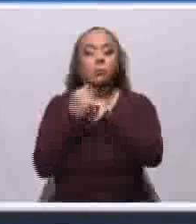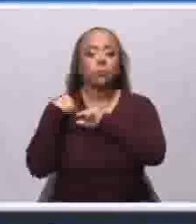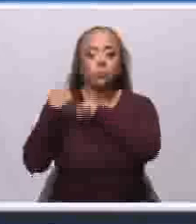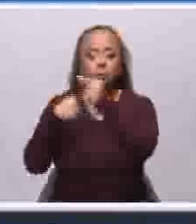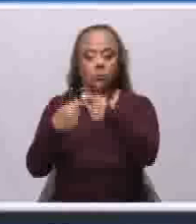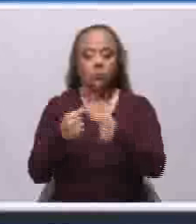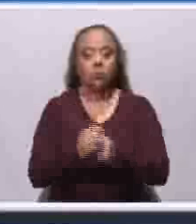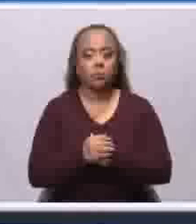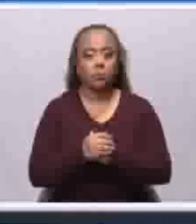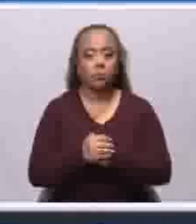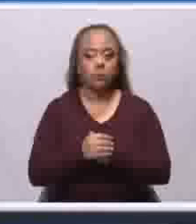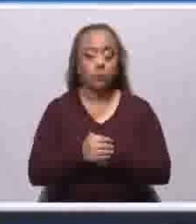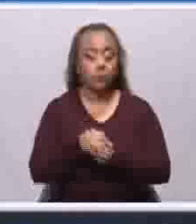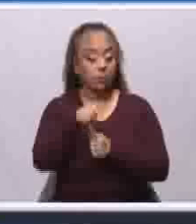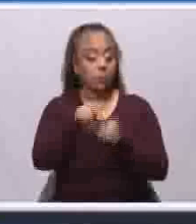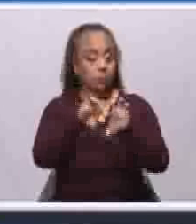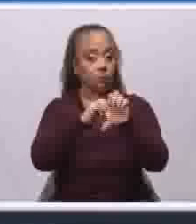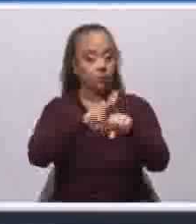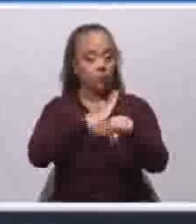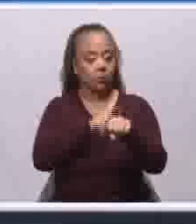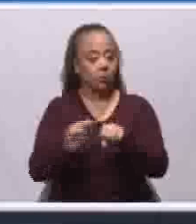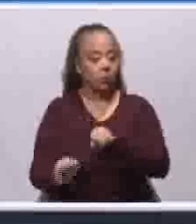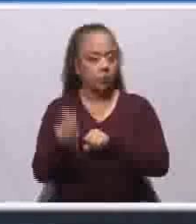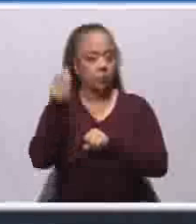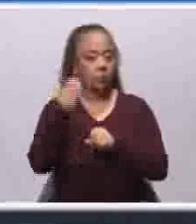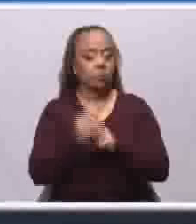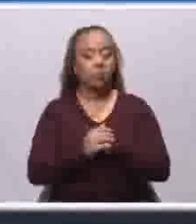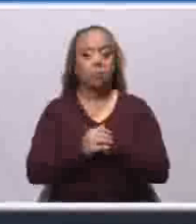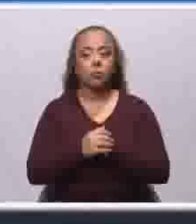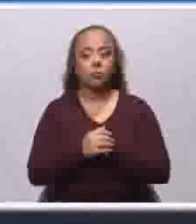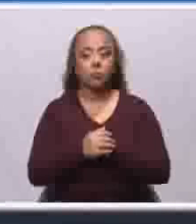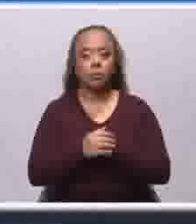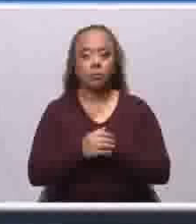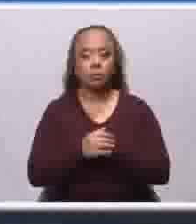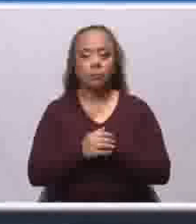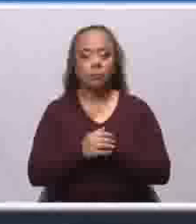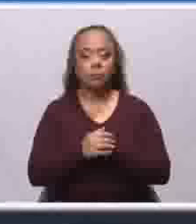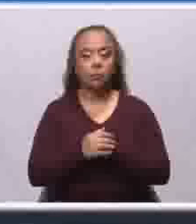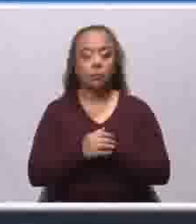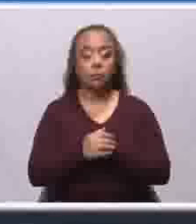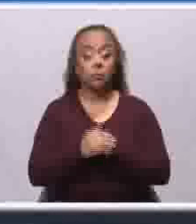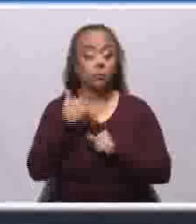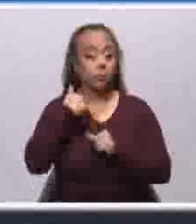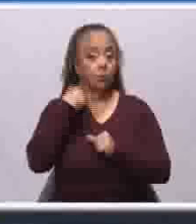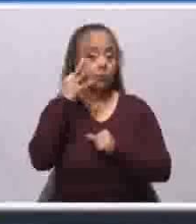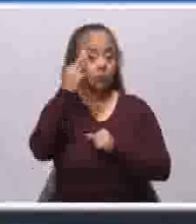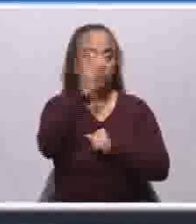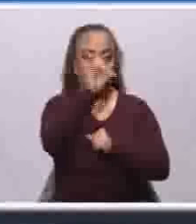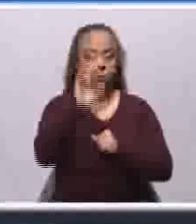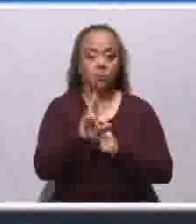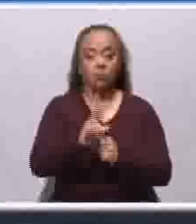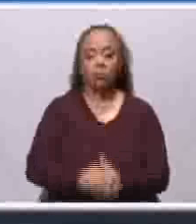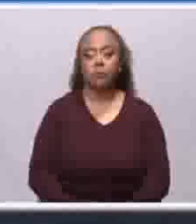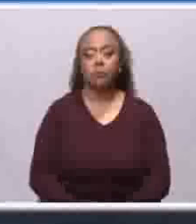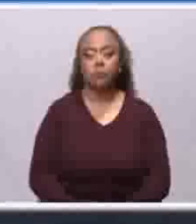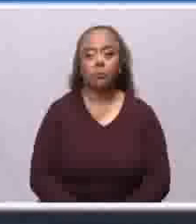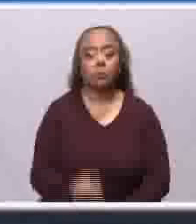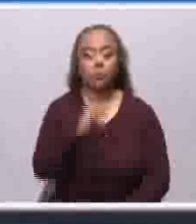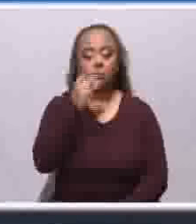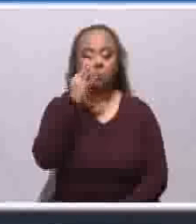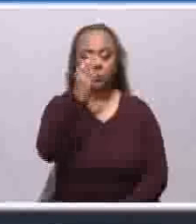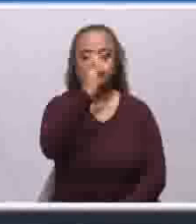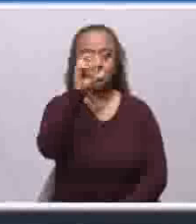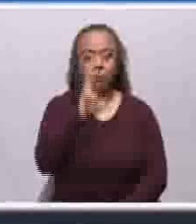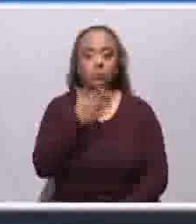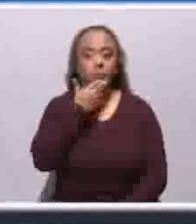que esta selección muy joven tiene el futuro de Costa Rica y que el futuro de Costa